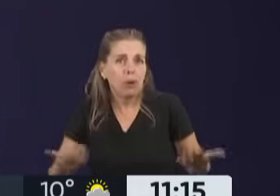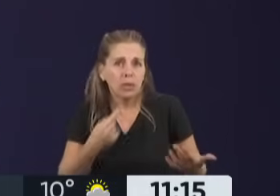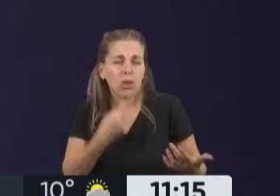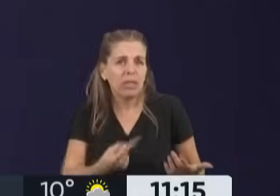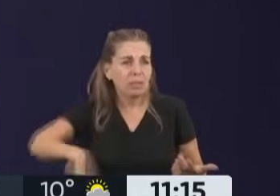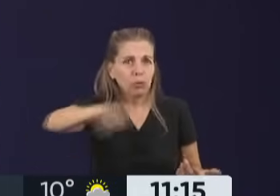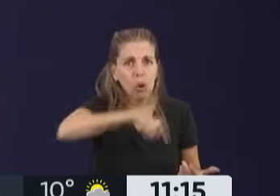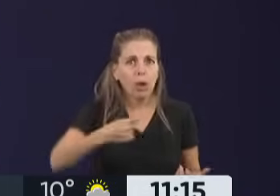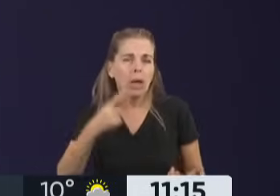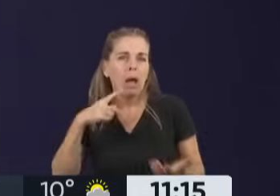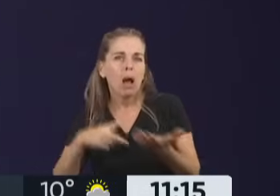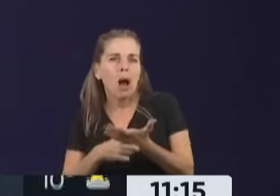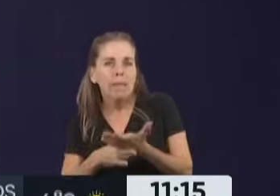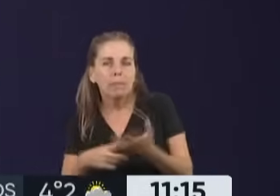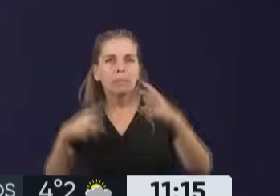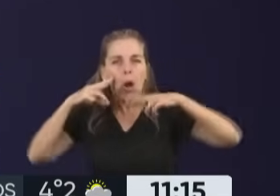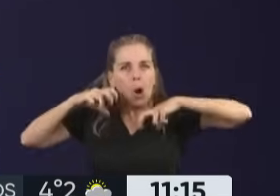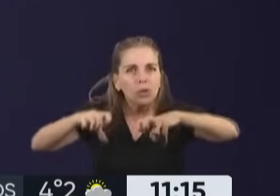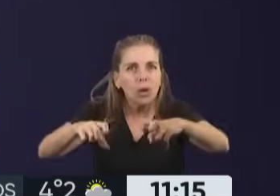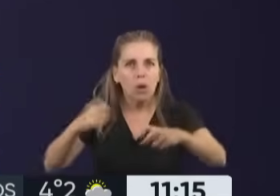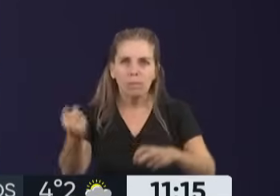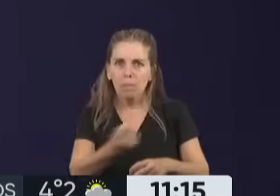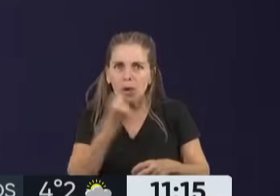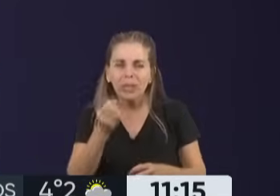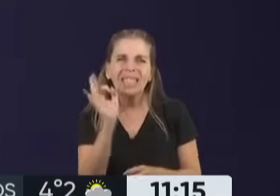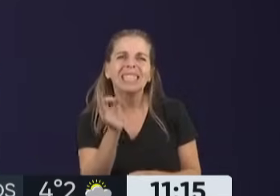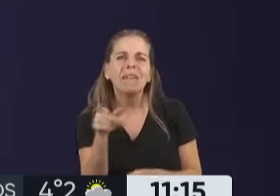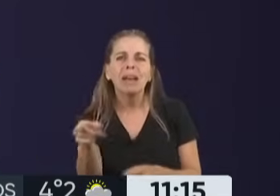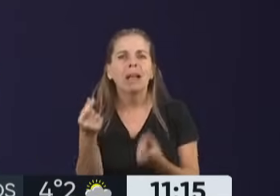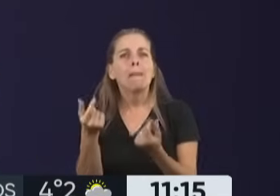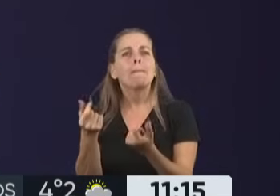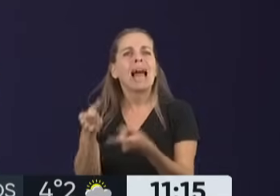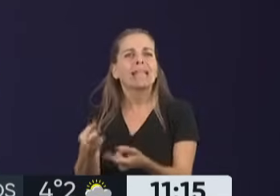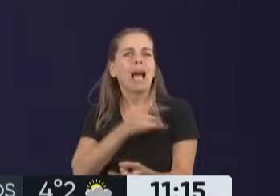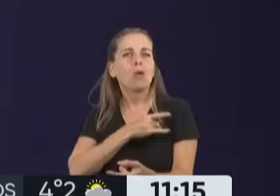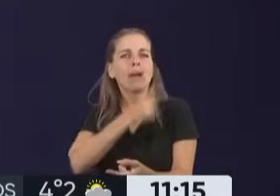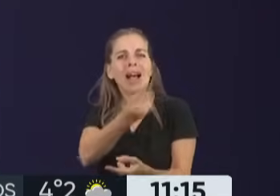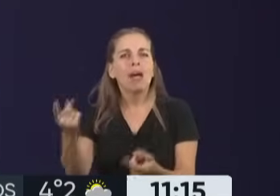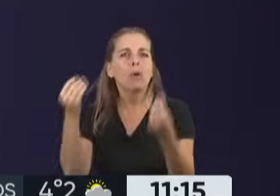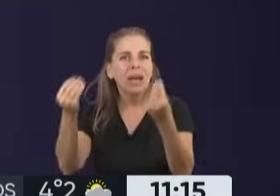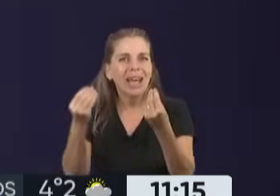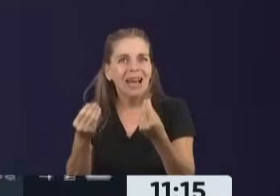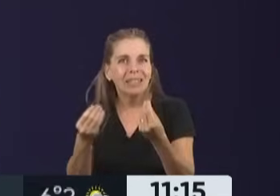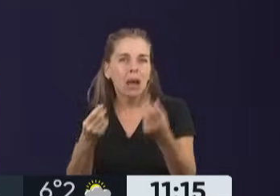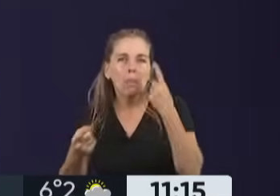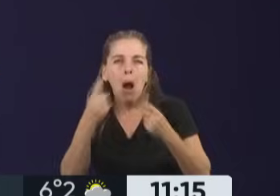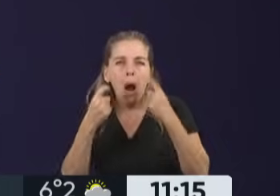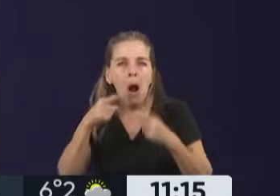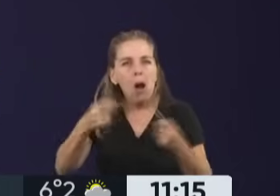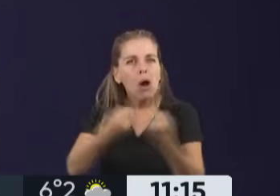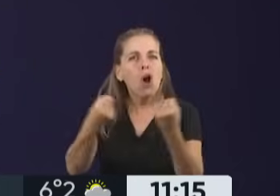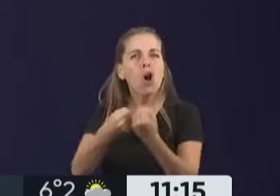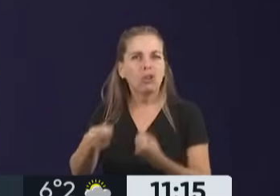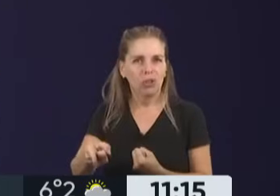sumamente necesarias para entender qué pasa con todo nuestro dinero que va destinado, en este caso a las universidades, y que como les comenté